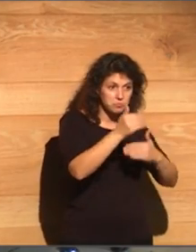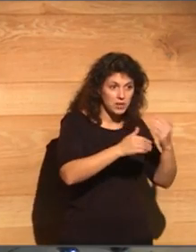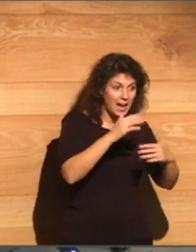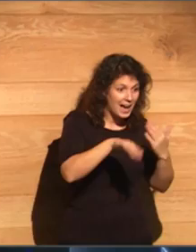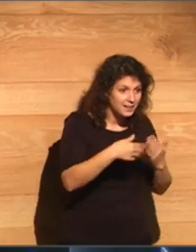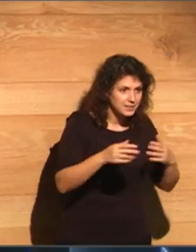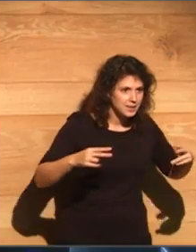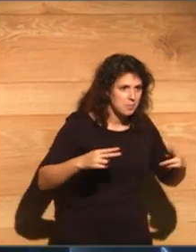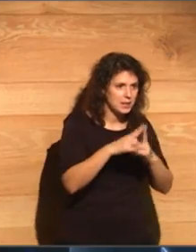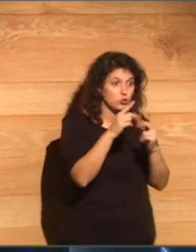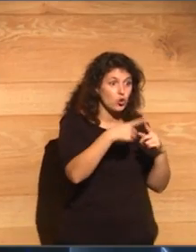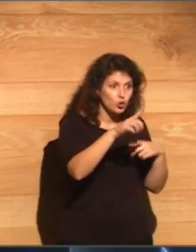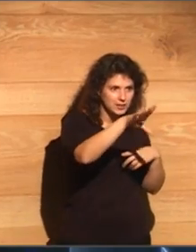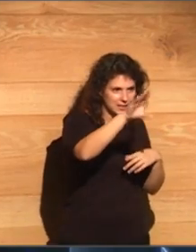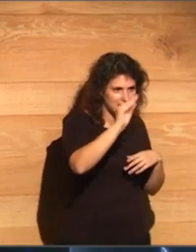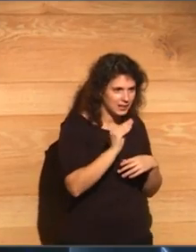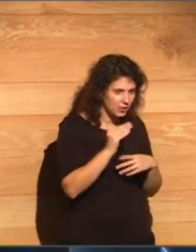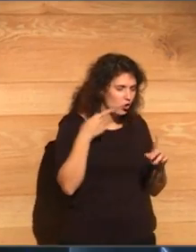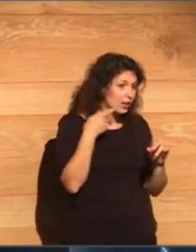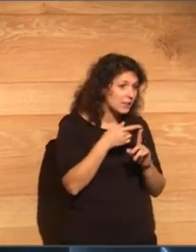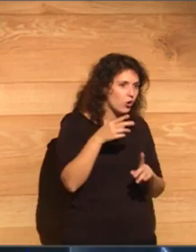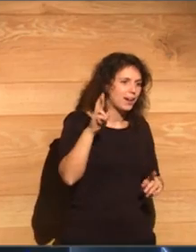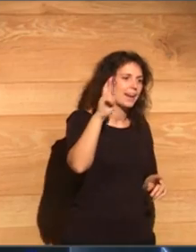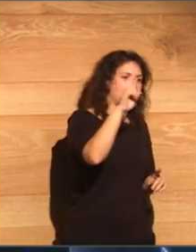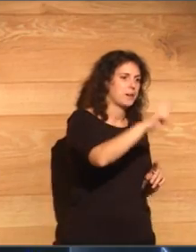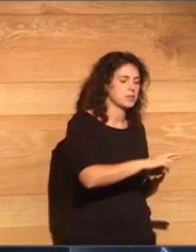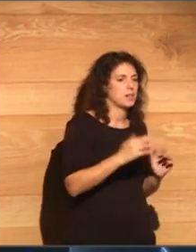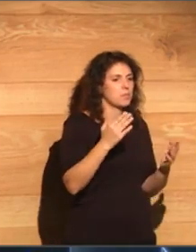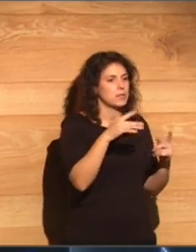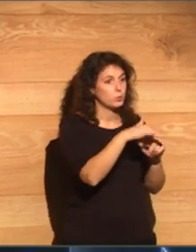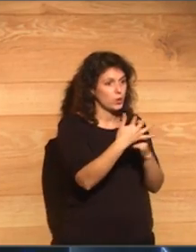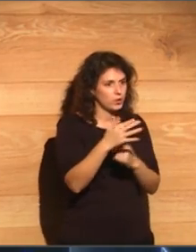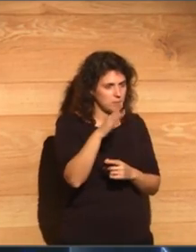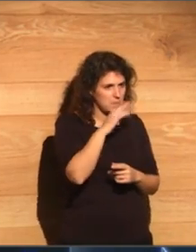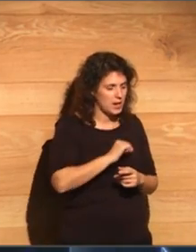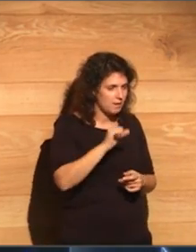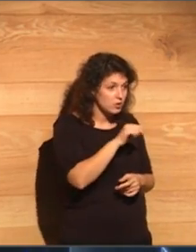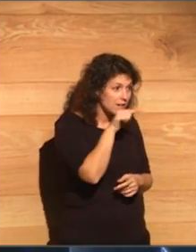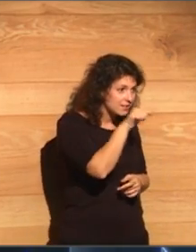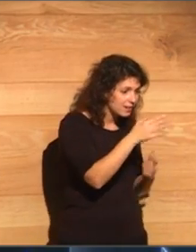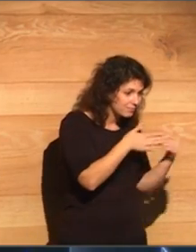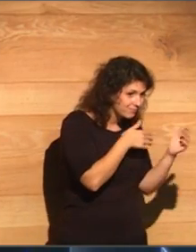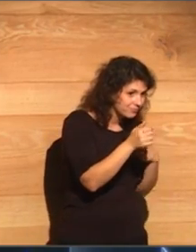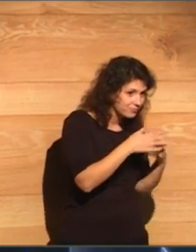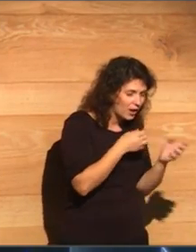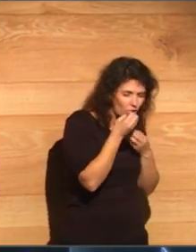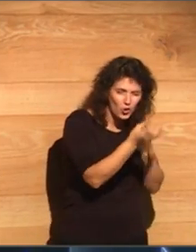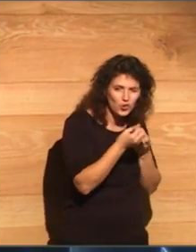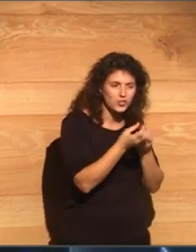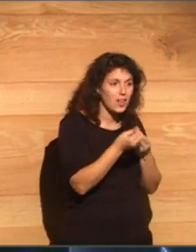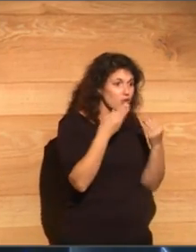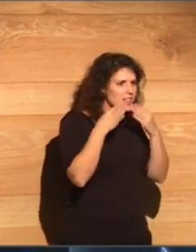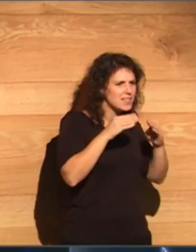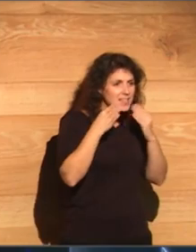Tombuctú he entendido muchas cosas, aunque solo sea por repasar momentos magníficos. Este tío ha hecho y ha contado un montón